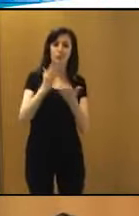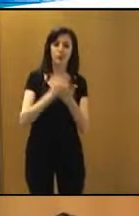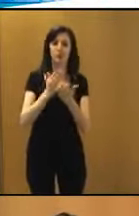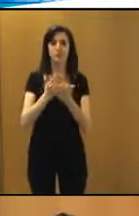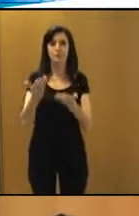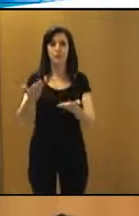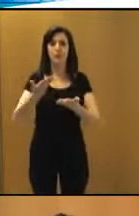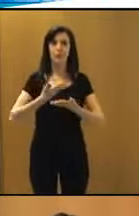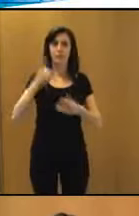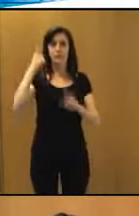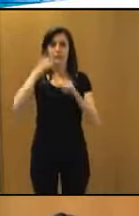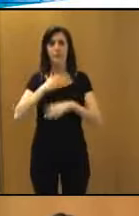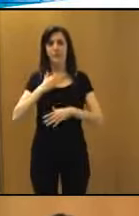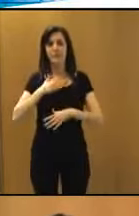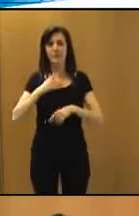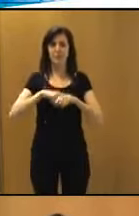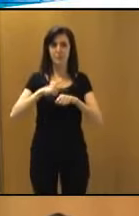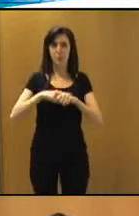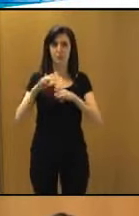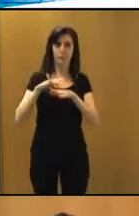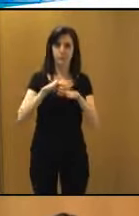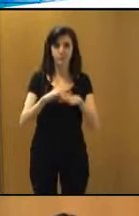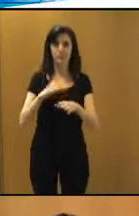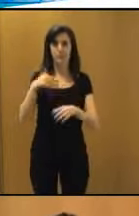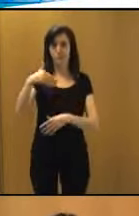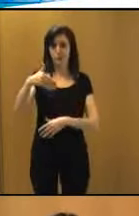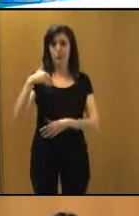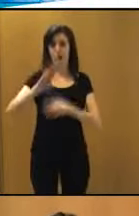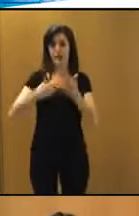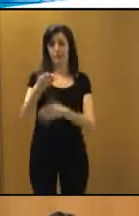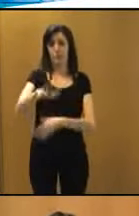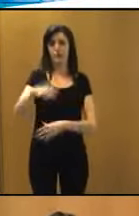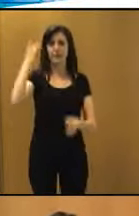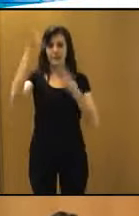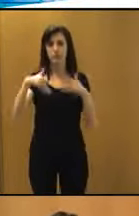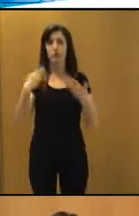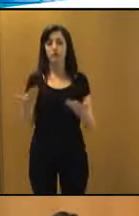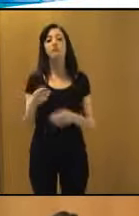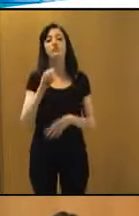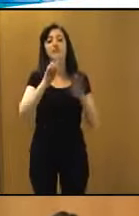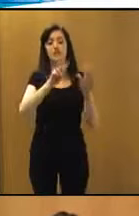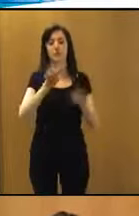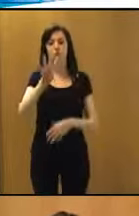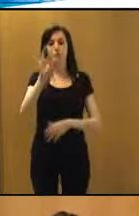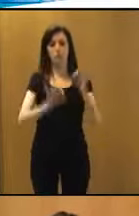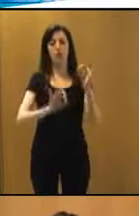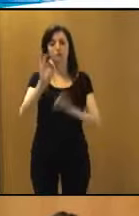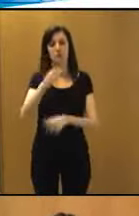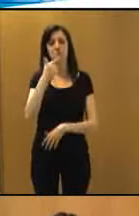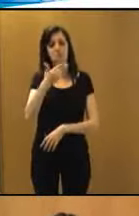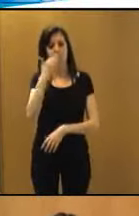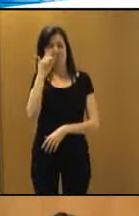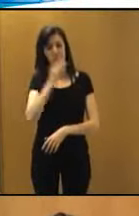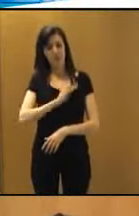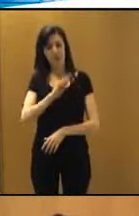talleres o cursos que me ayuden a reorientar mi tiempo y mis actividades en los próximos años de vida. Un 74%